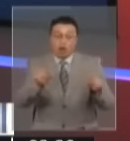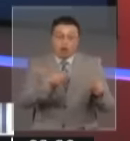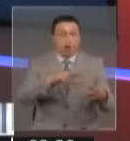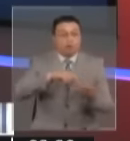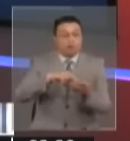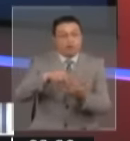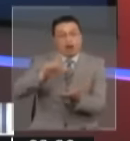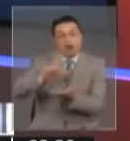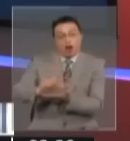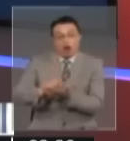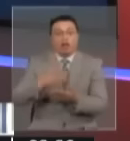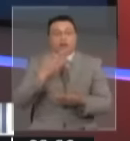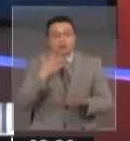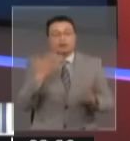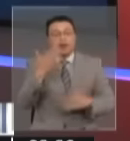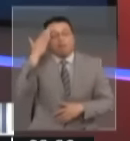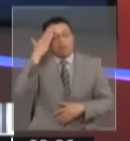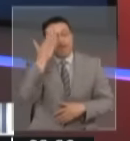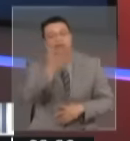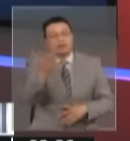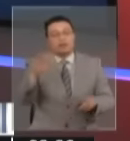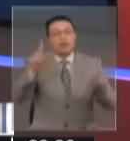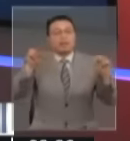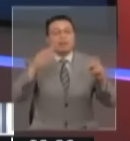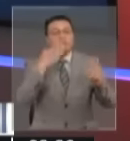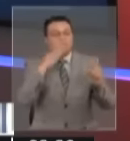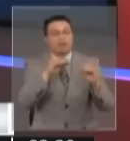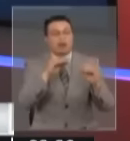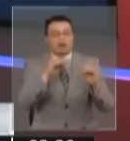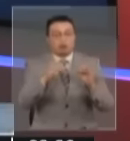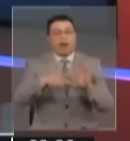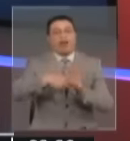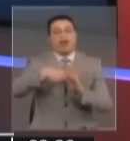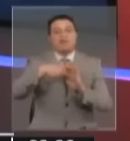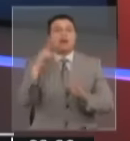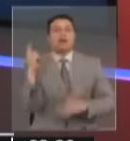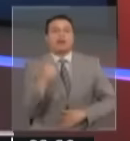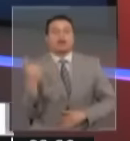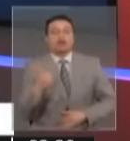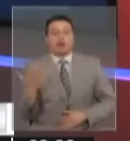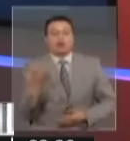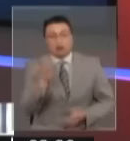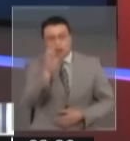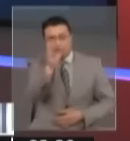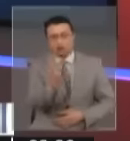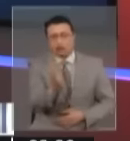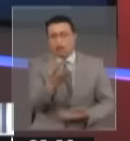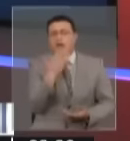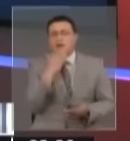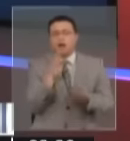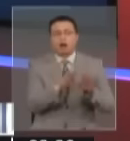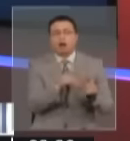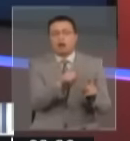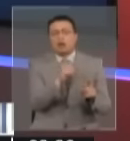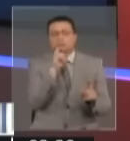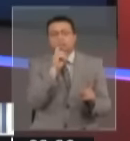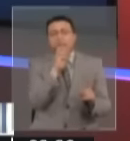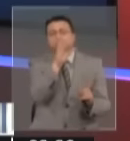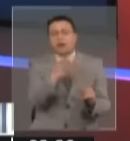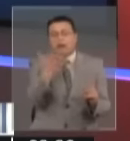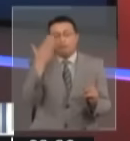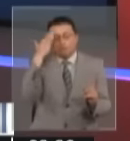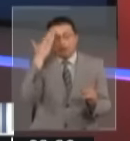los problemas locales, queremos saber qué piensan también sobre temas de discusión a nivel nacional, por qué tipo de personas están ustedes votando en las